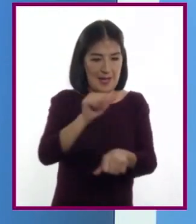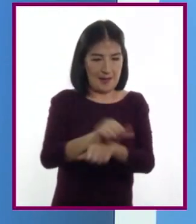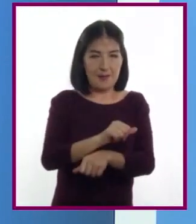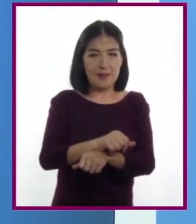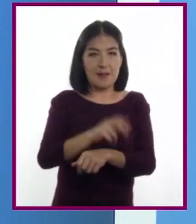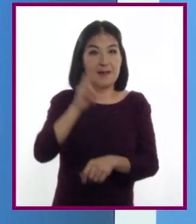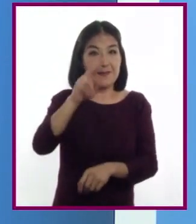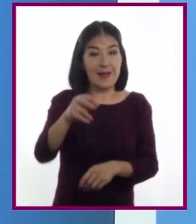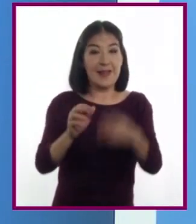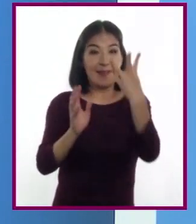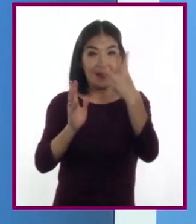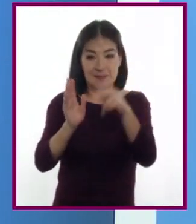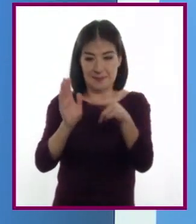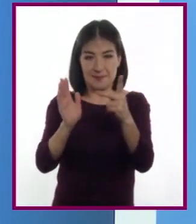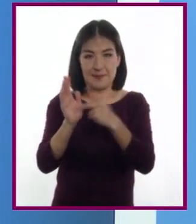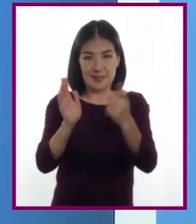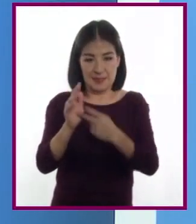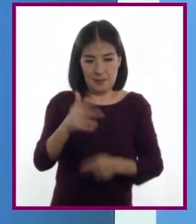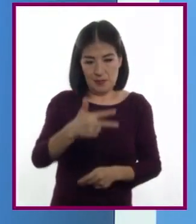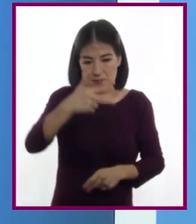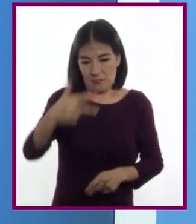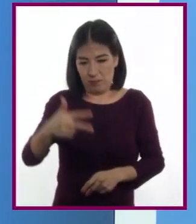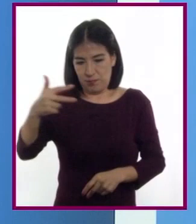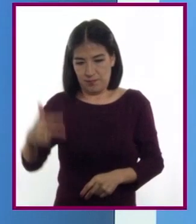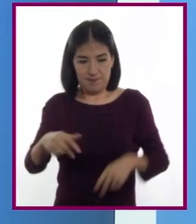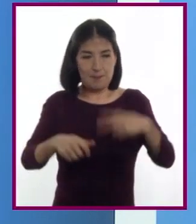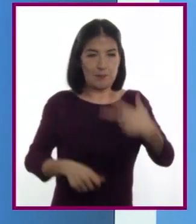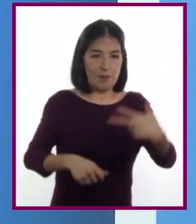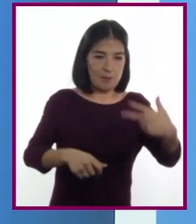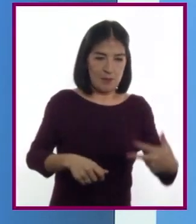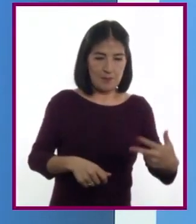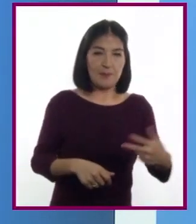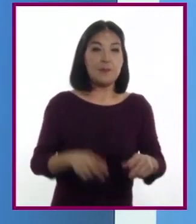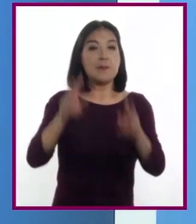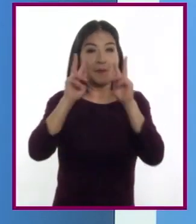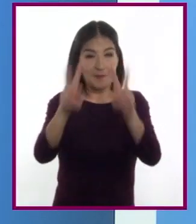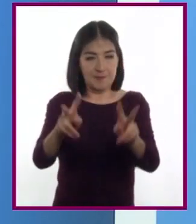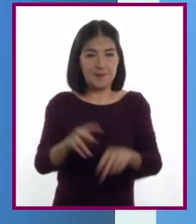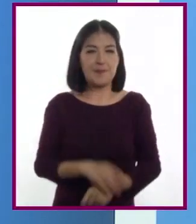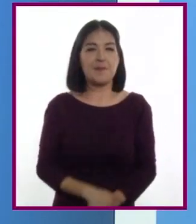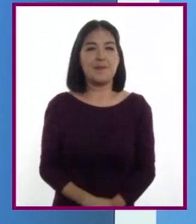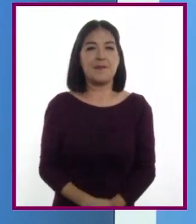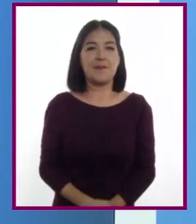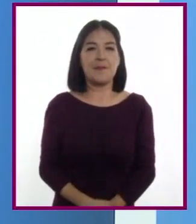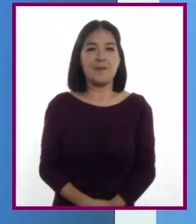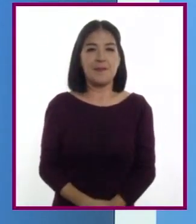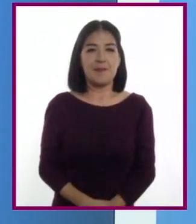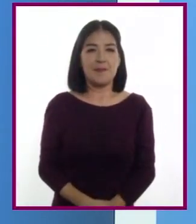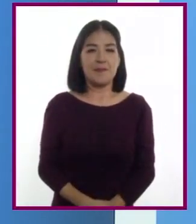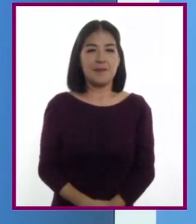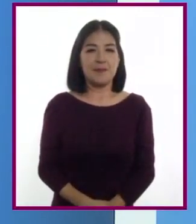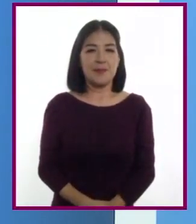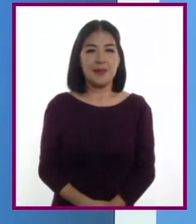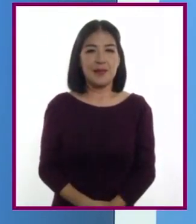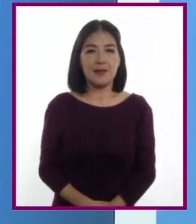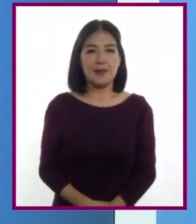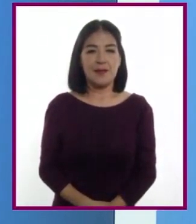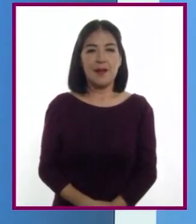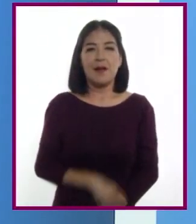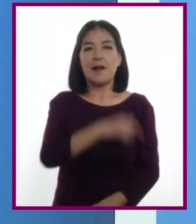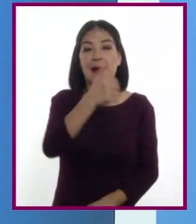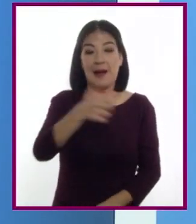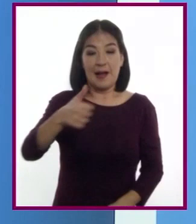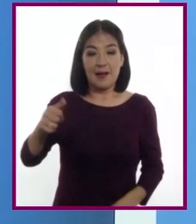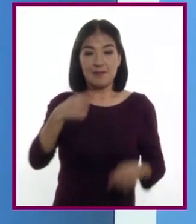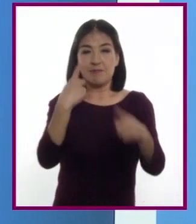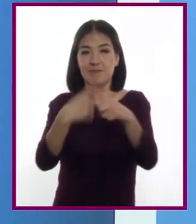3 veces 2 unidades en cada movimiento. Observen, de acuerdo con las características